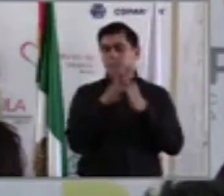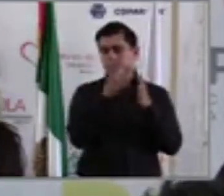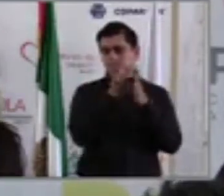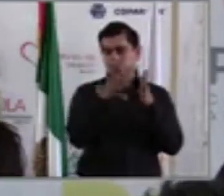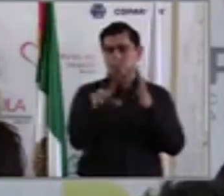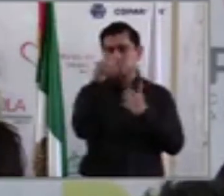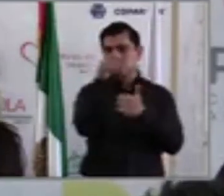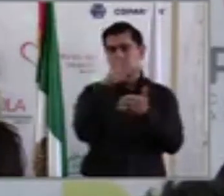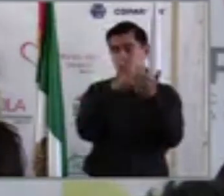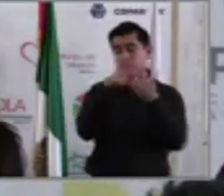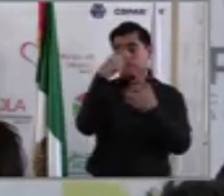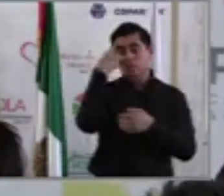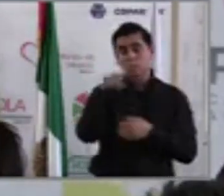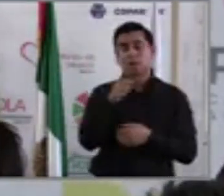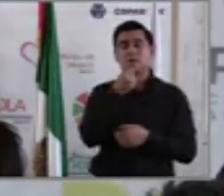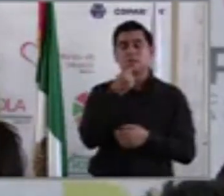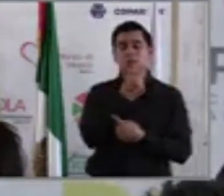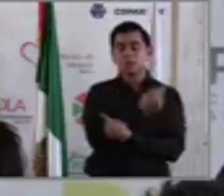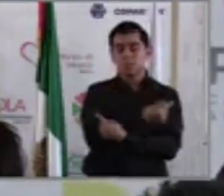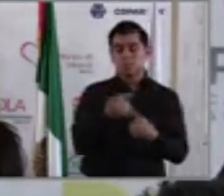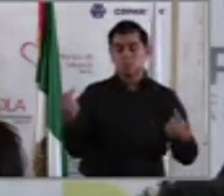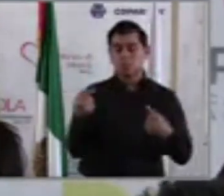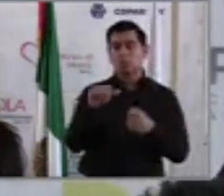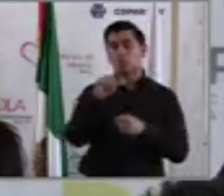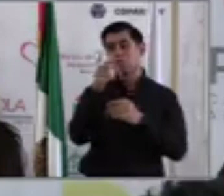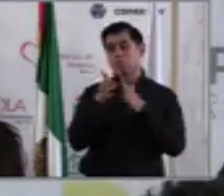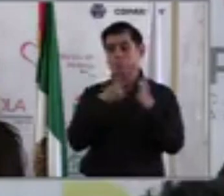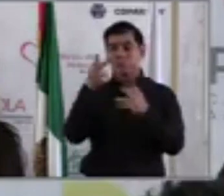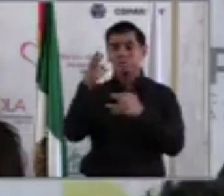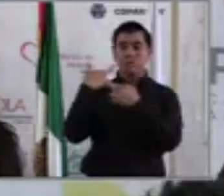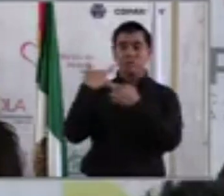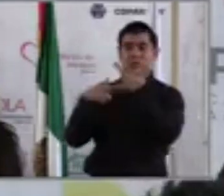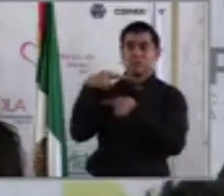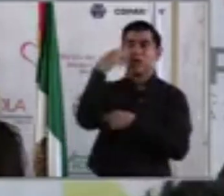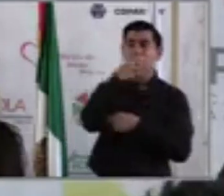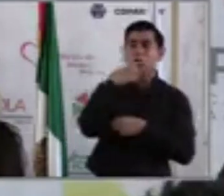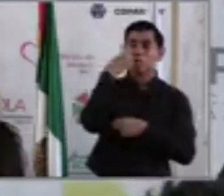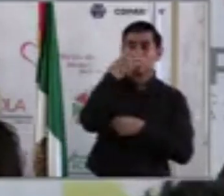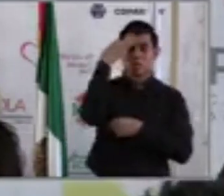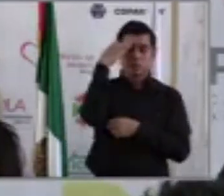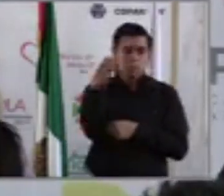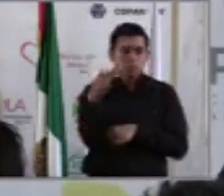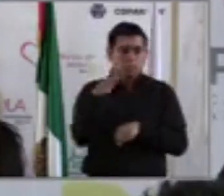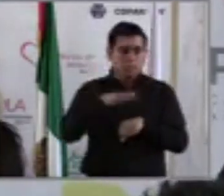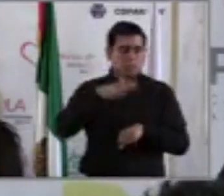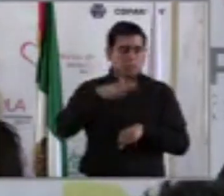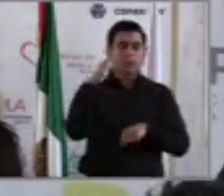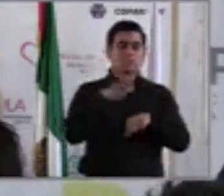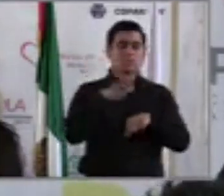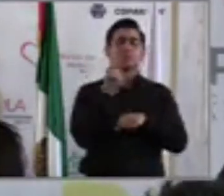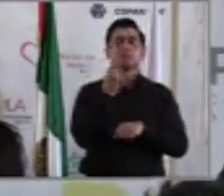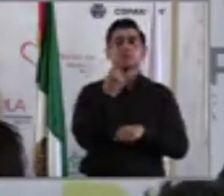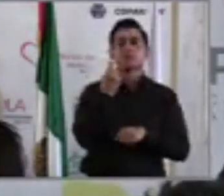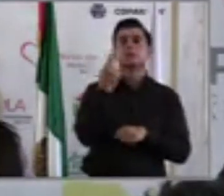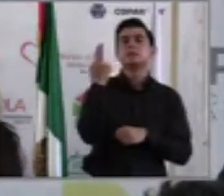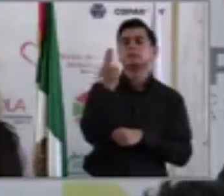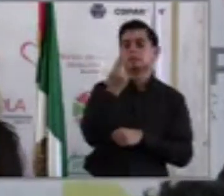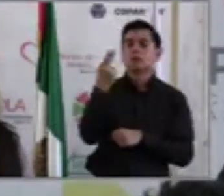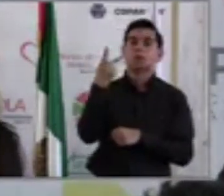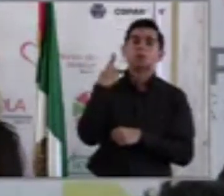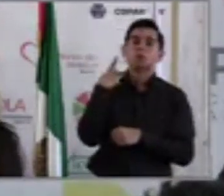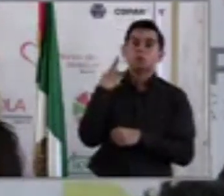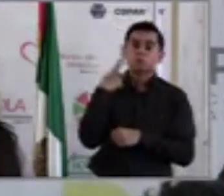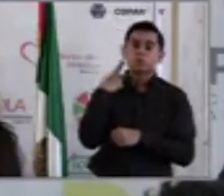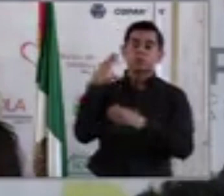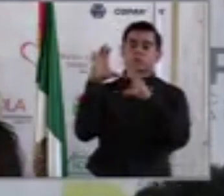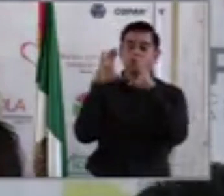infantiles, hablar de regresar a las escuelas de tiempo completo, precisamente es hablar de una política de